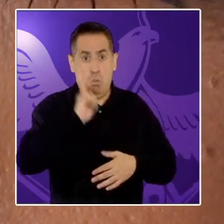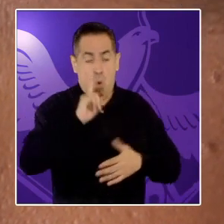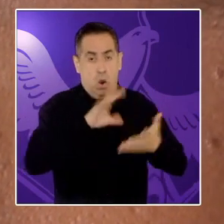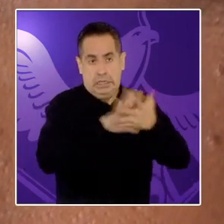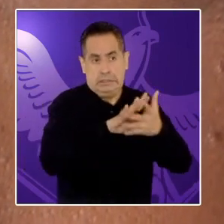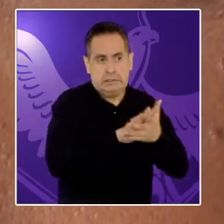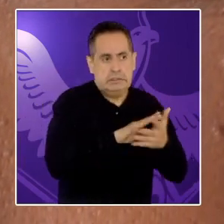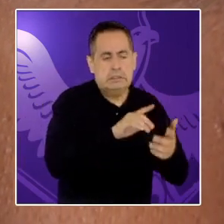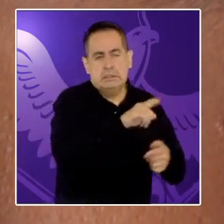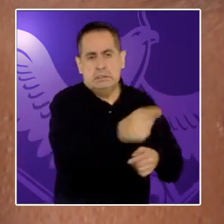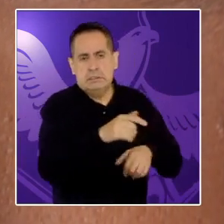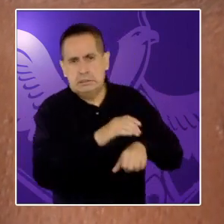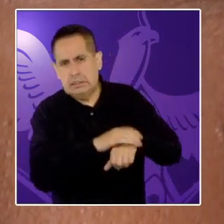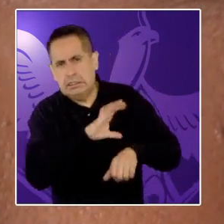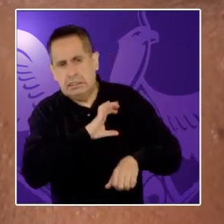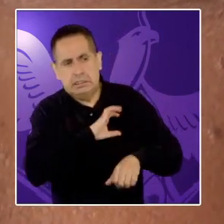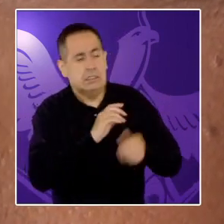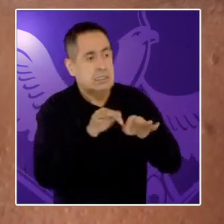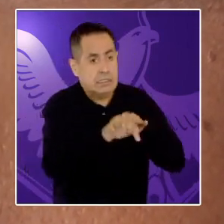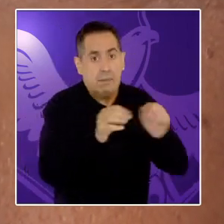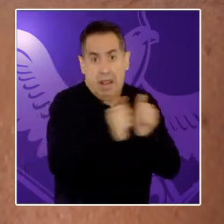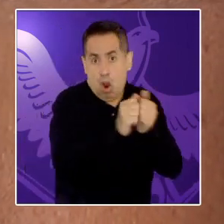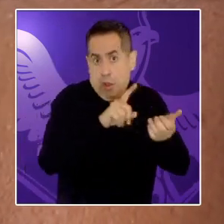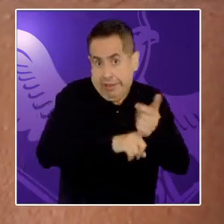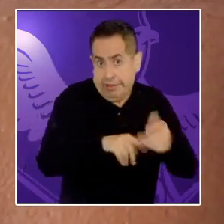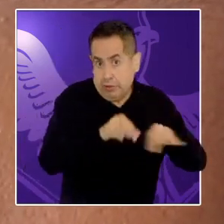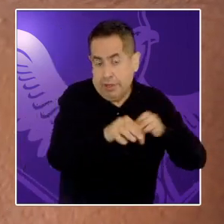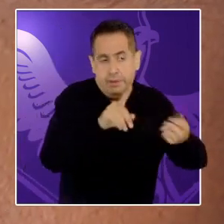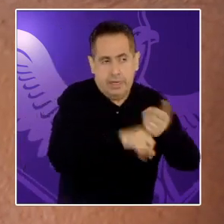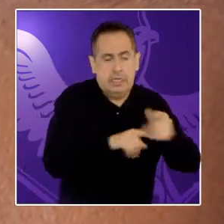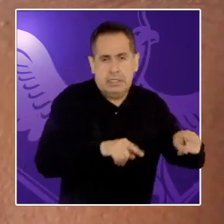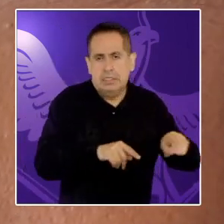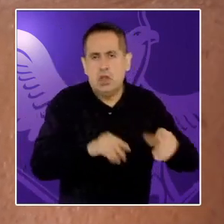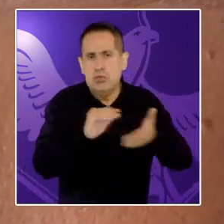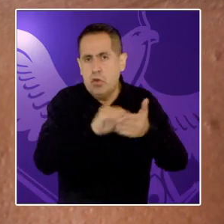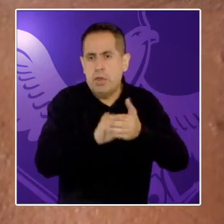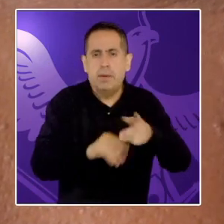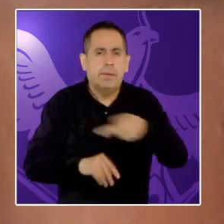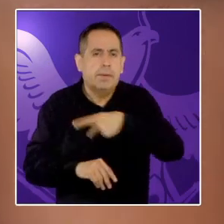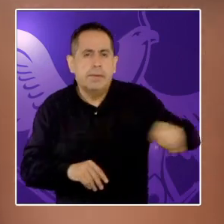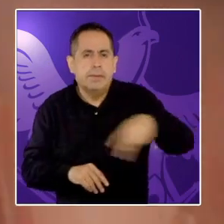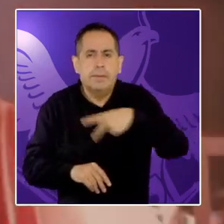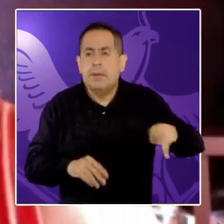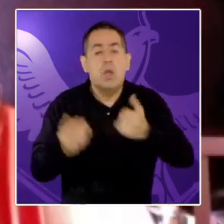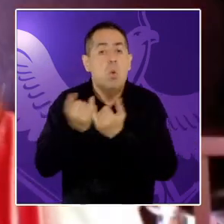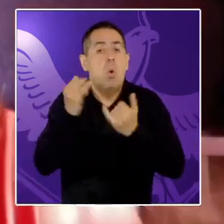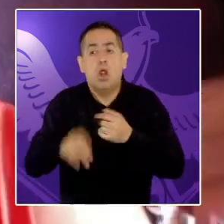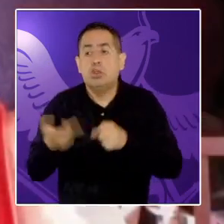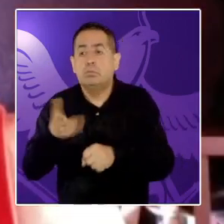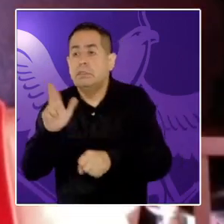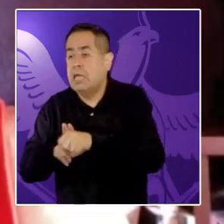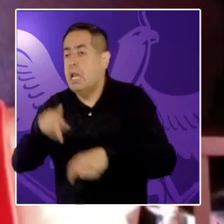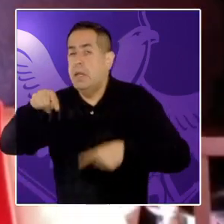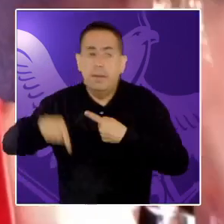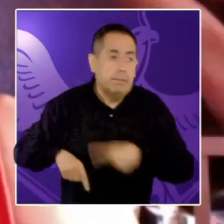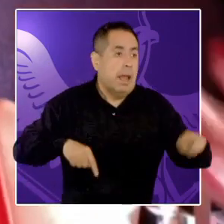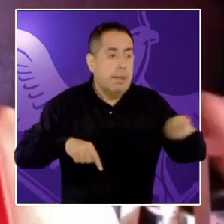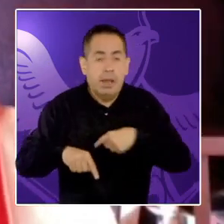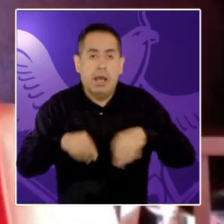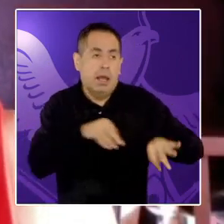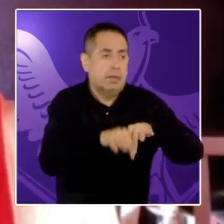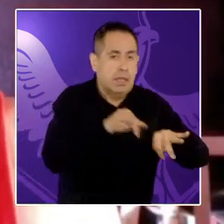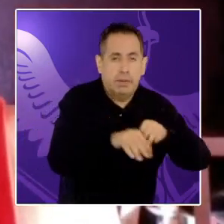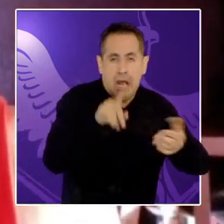por ejemplo, supimos por una de las mujeres muy amiga, muy querida, que trabaja adentro en la cárcel, porque siguen yendo como